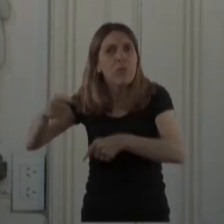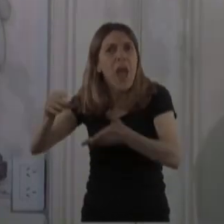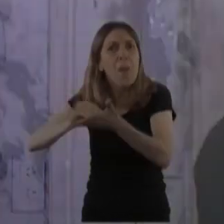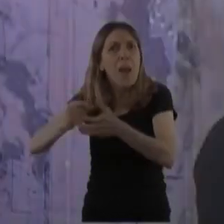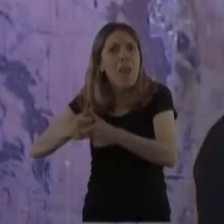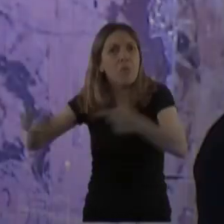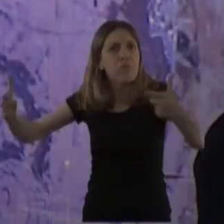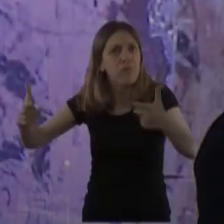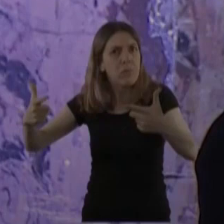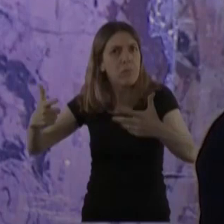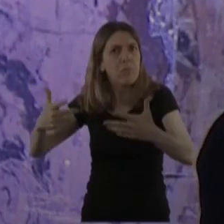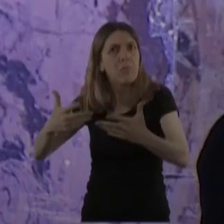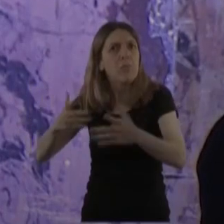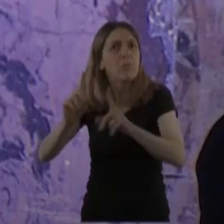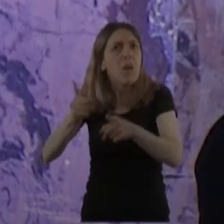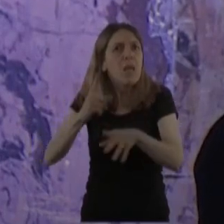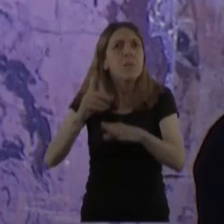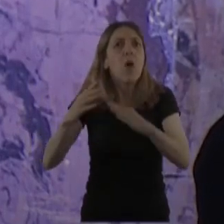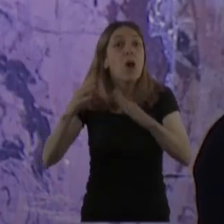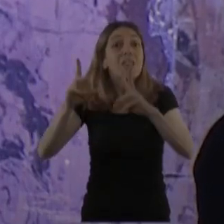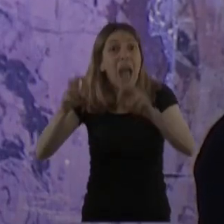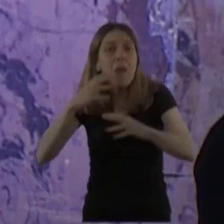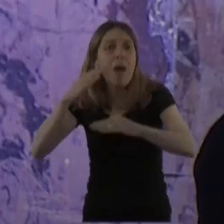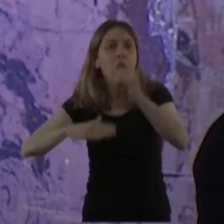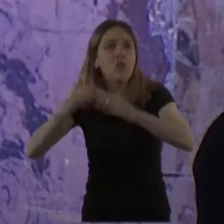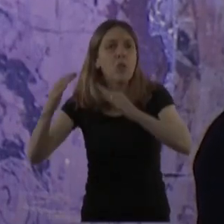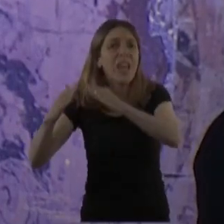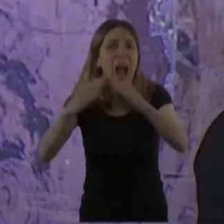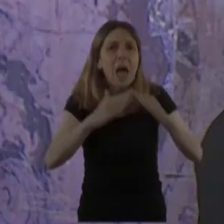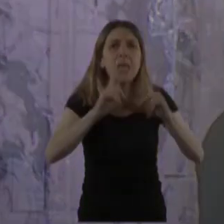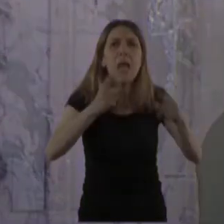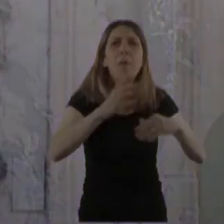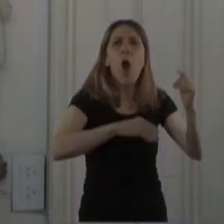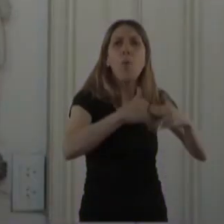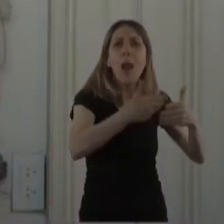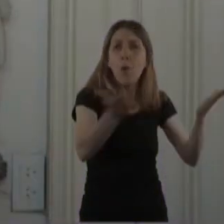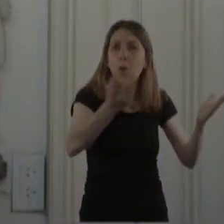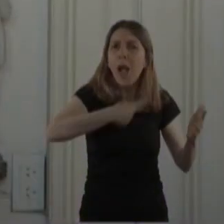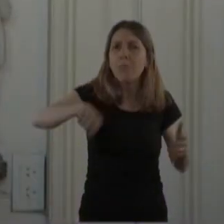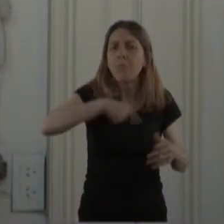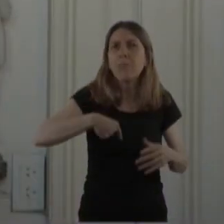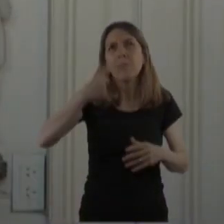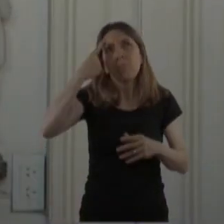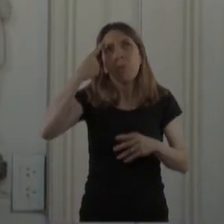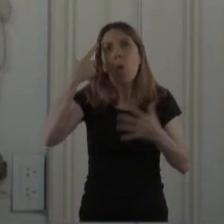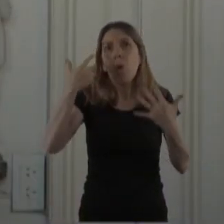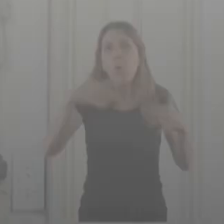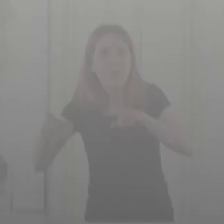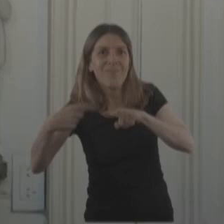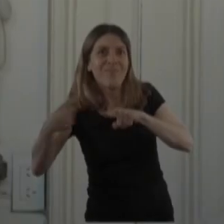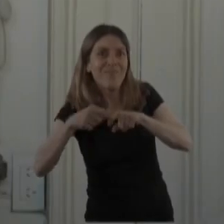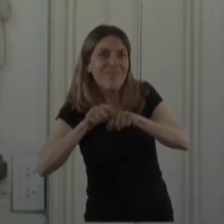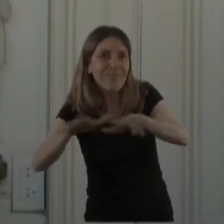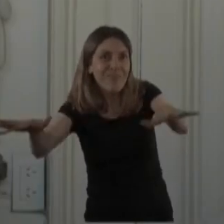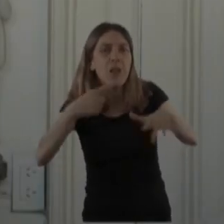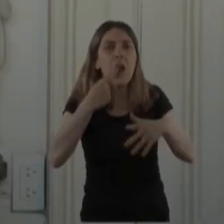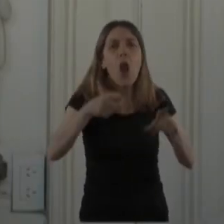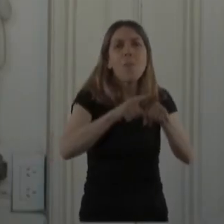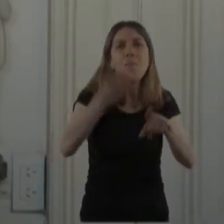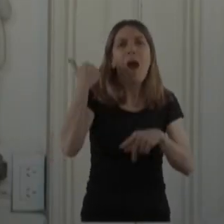en nuevos proyectos, en viviendas y también en obra pública. Para nosotros la obra pública es otro gran dinamizador.